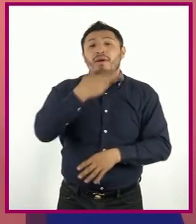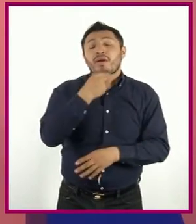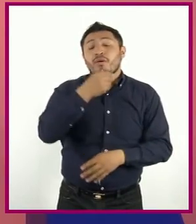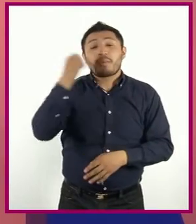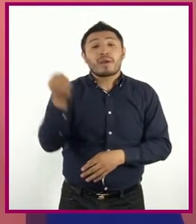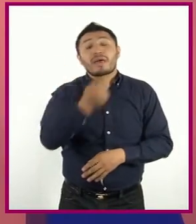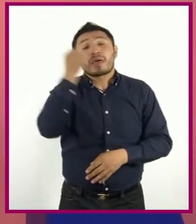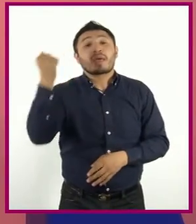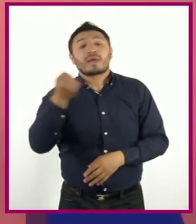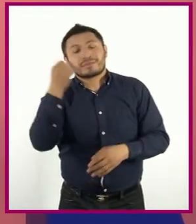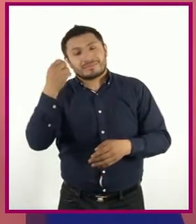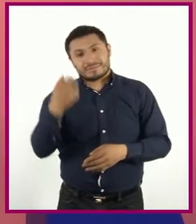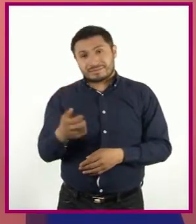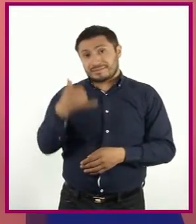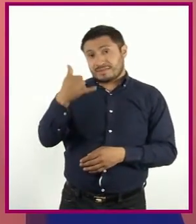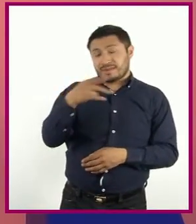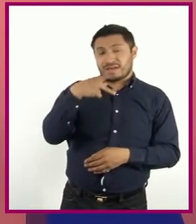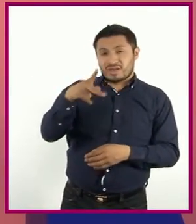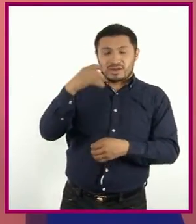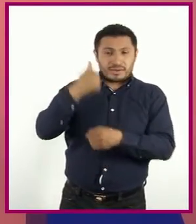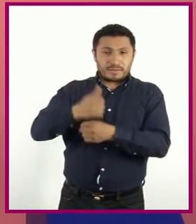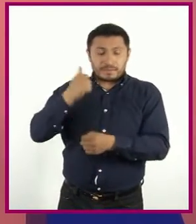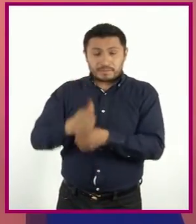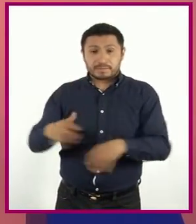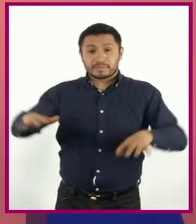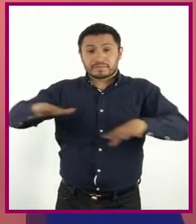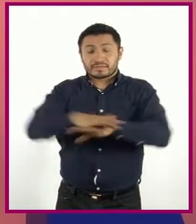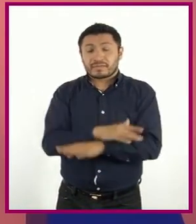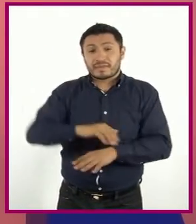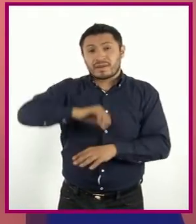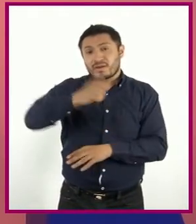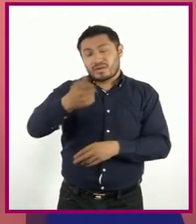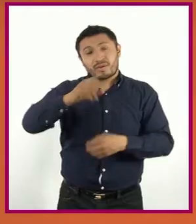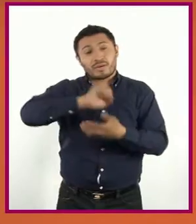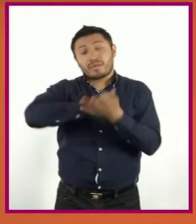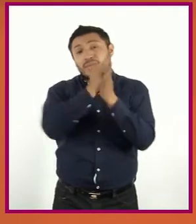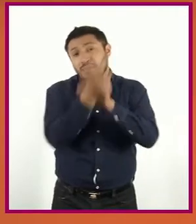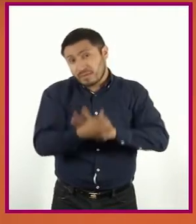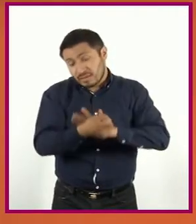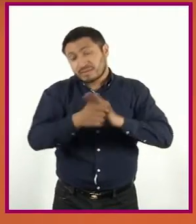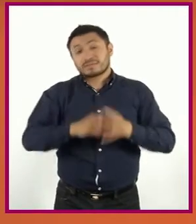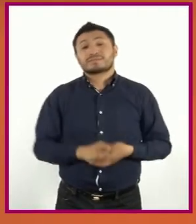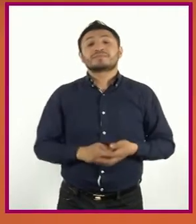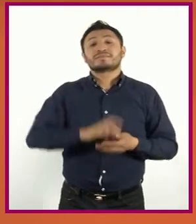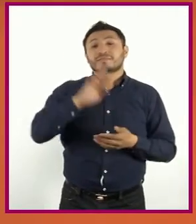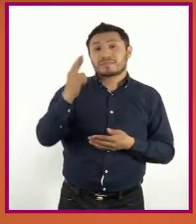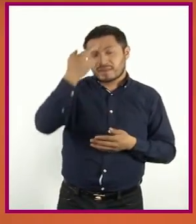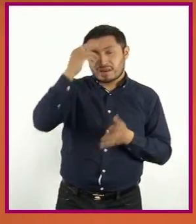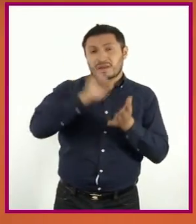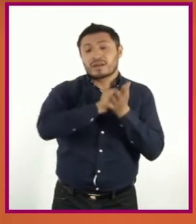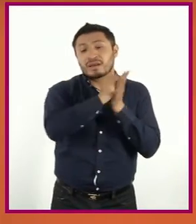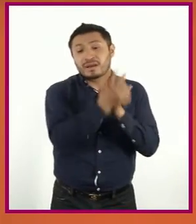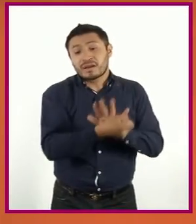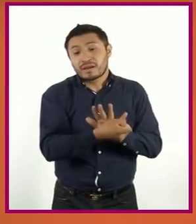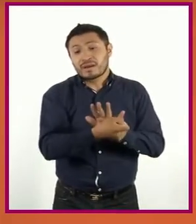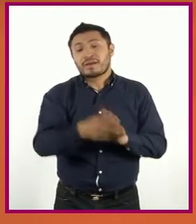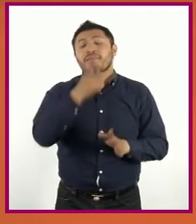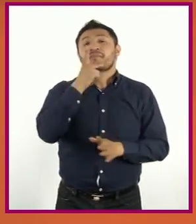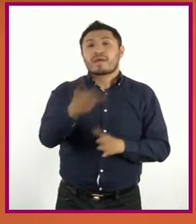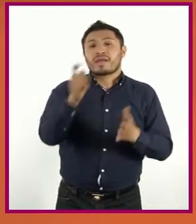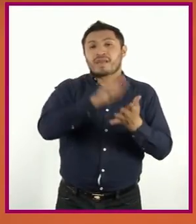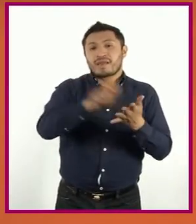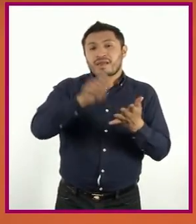y posteriormente sus abuelos se reemplazan por otros sinónimos. Recordemos que los sinónimos son palabras que se